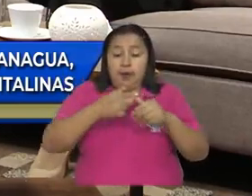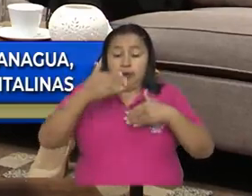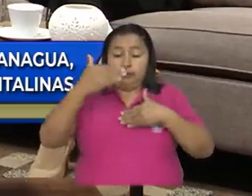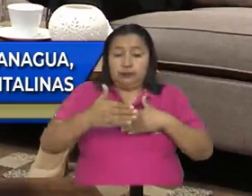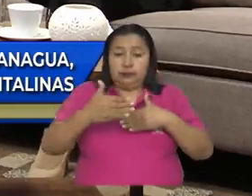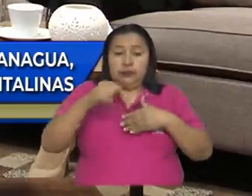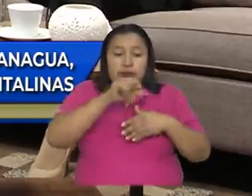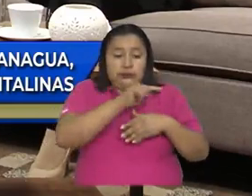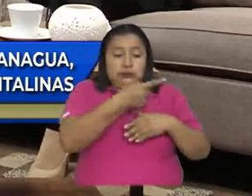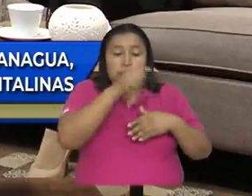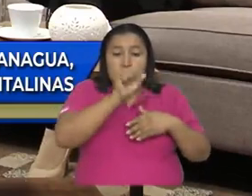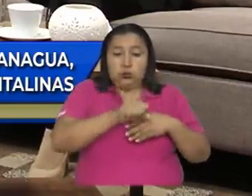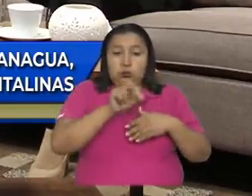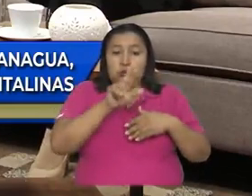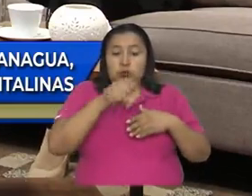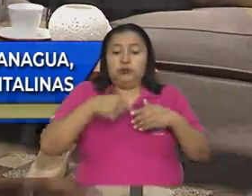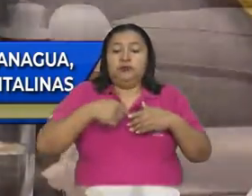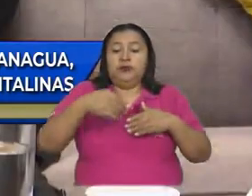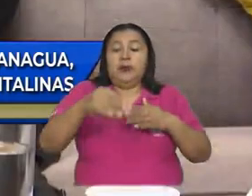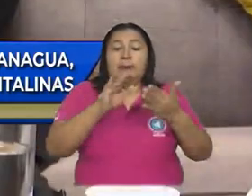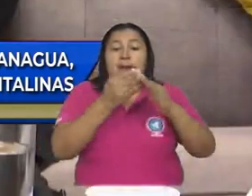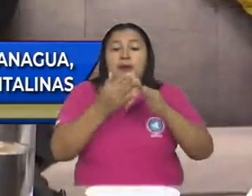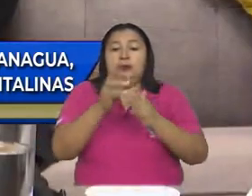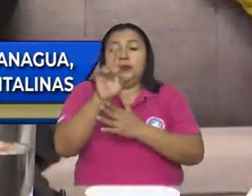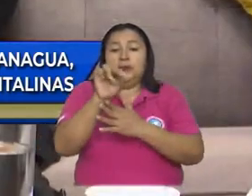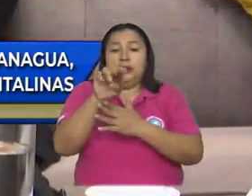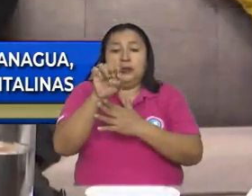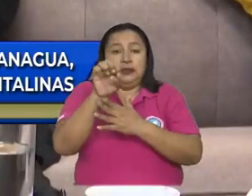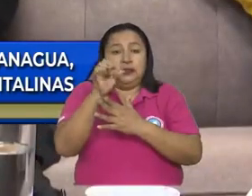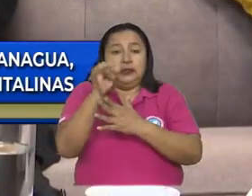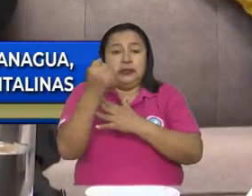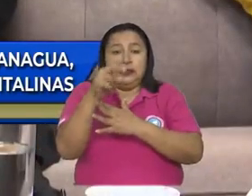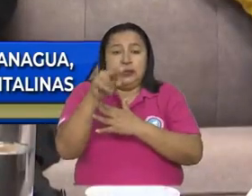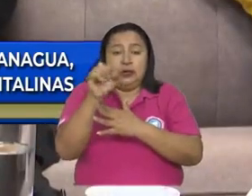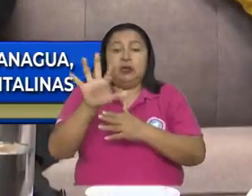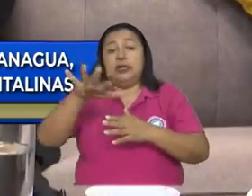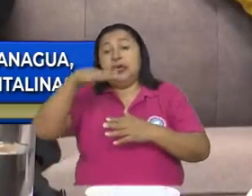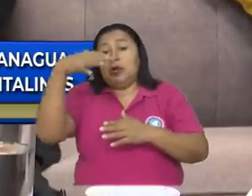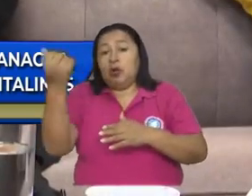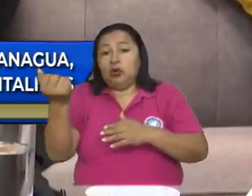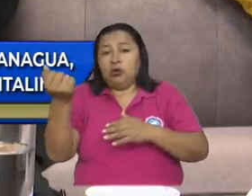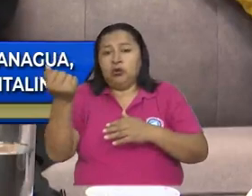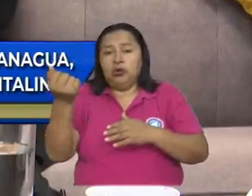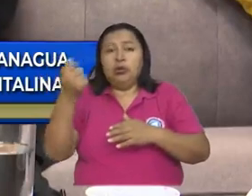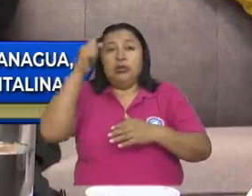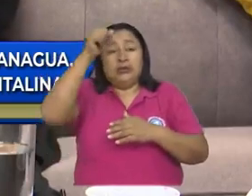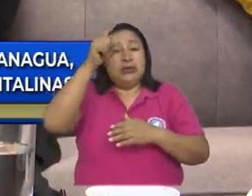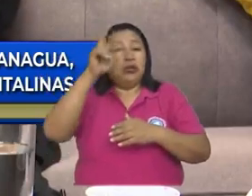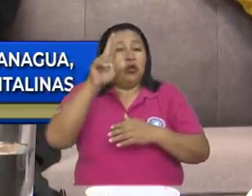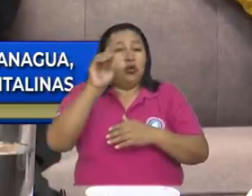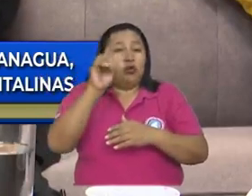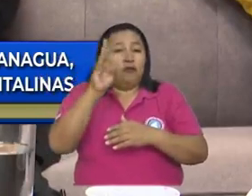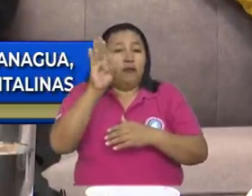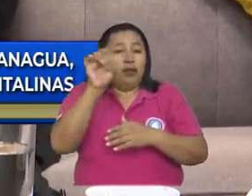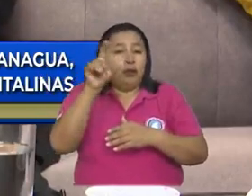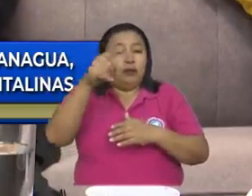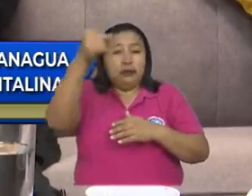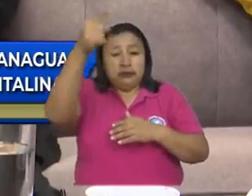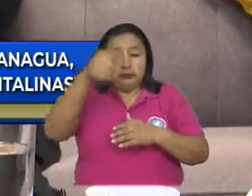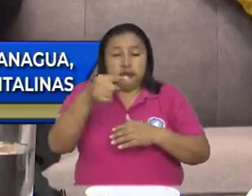del 7 Sur al barrio René Cisneros, y el otro que viene de Plástico Robelo al barrio